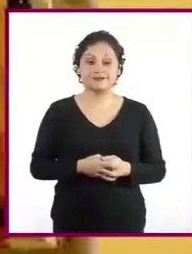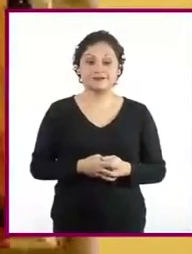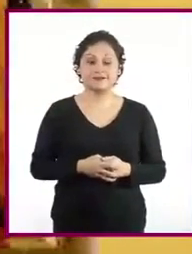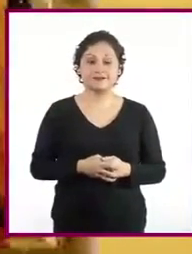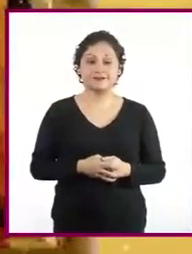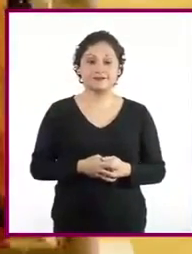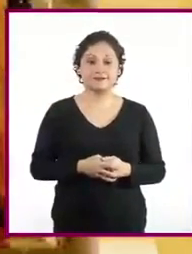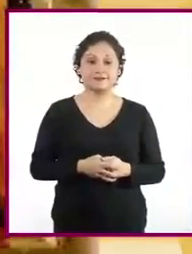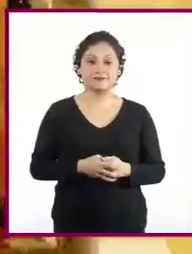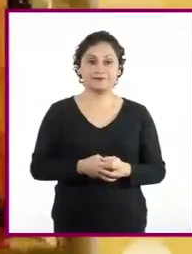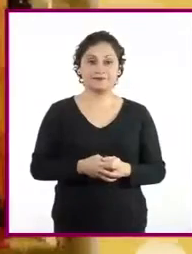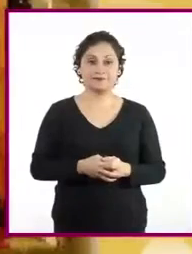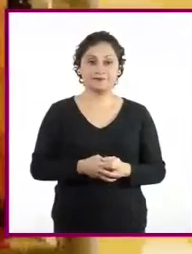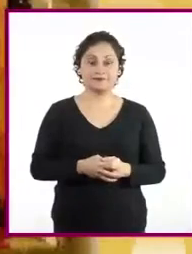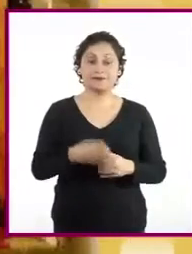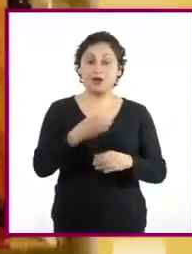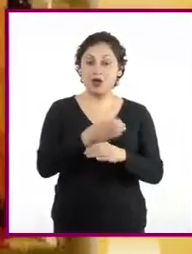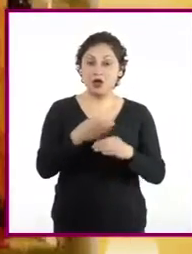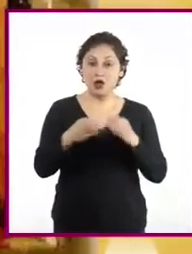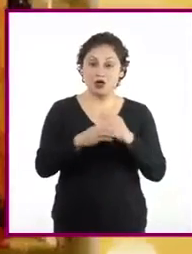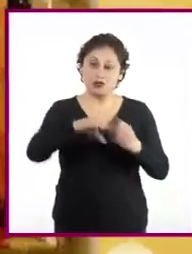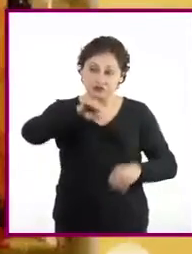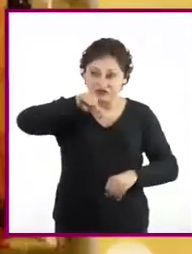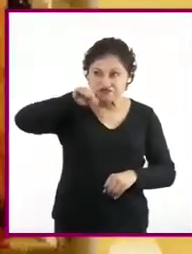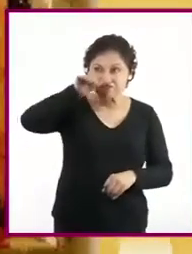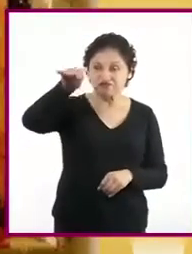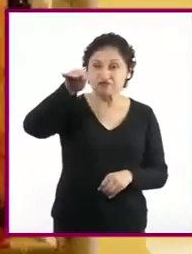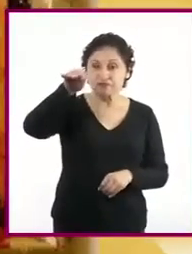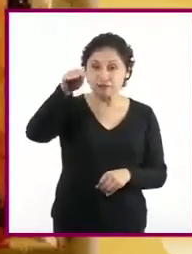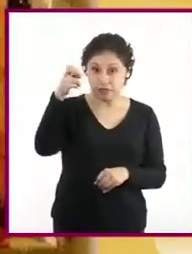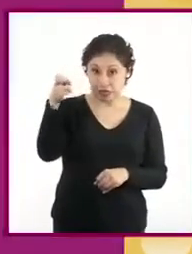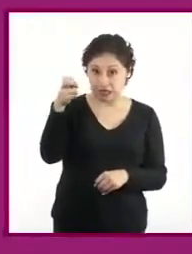Es deber aquello que exigimos de los demás.